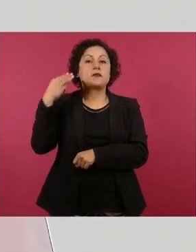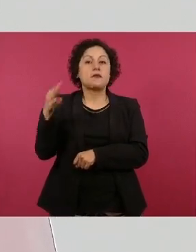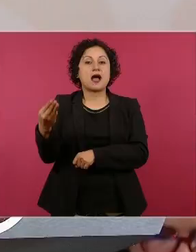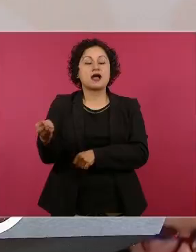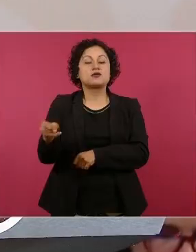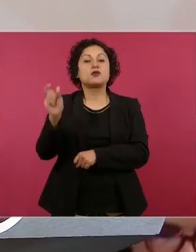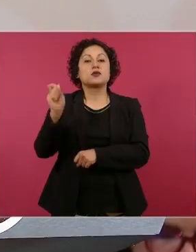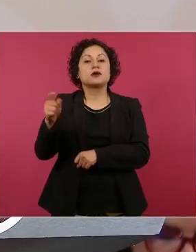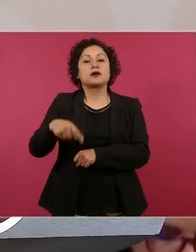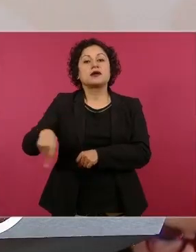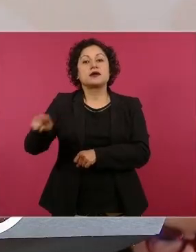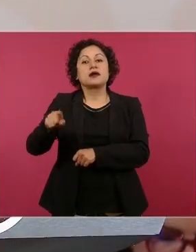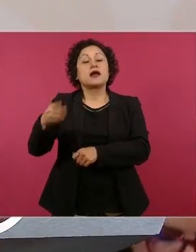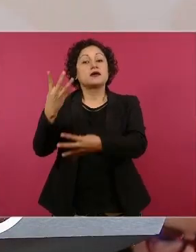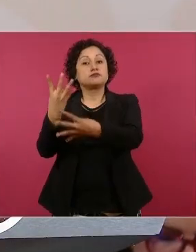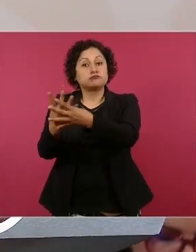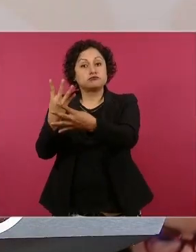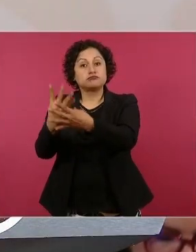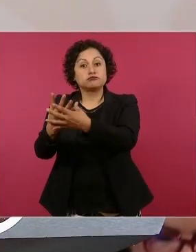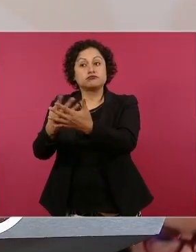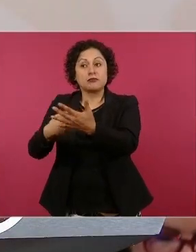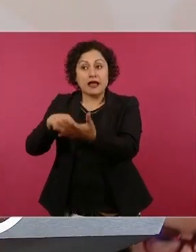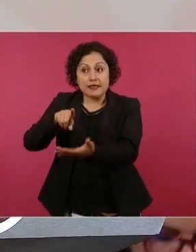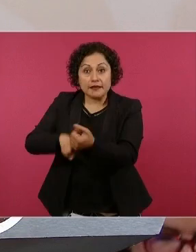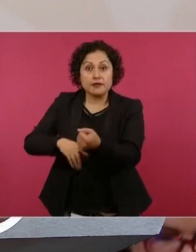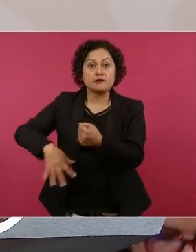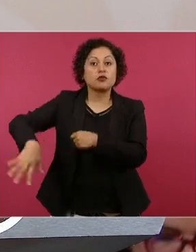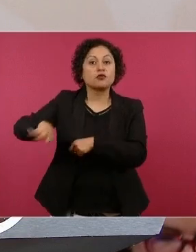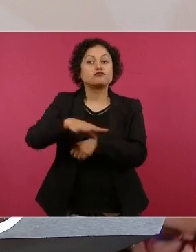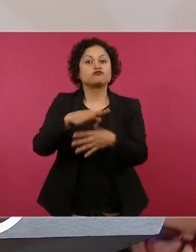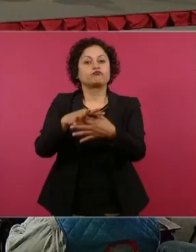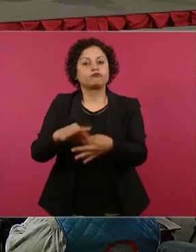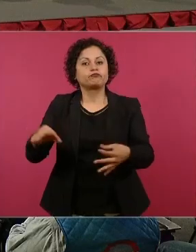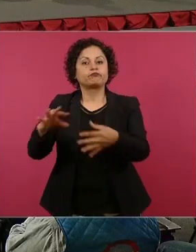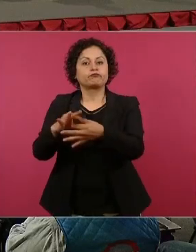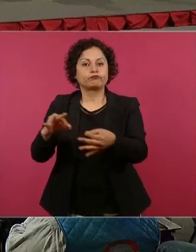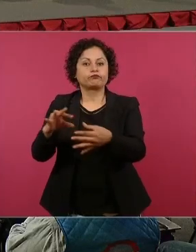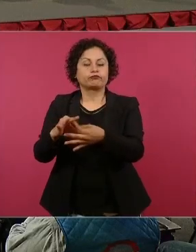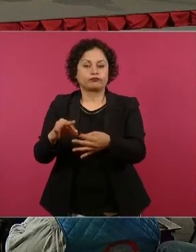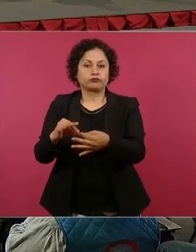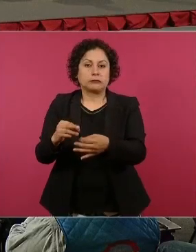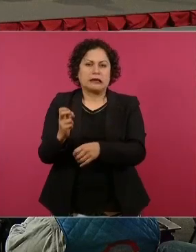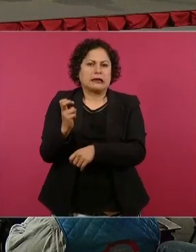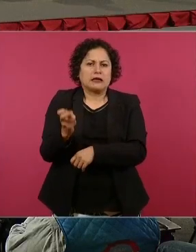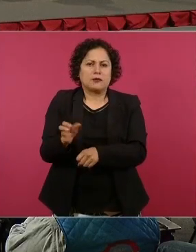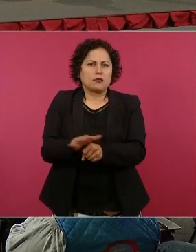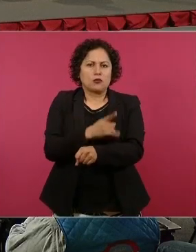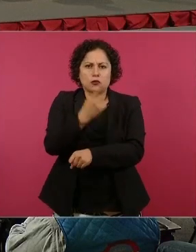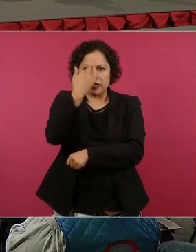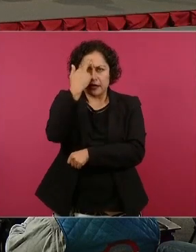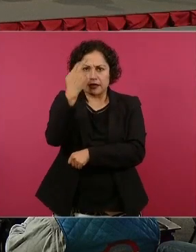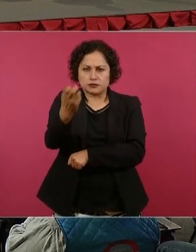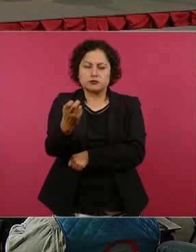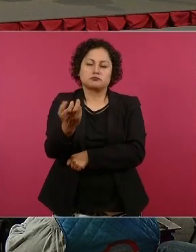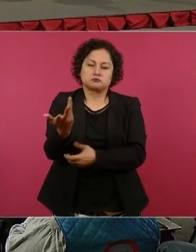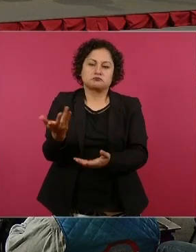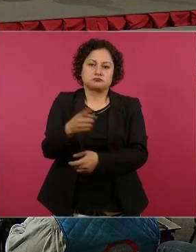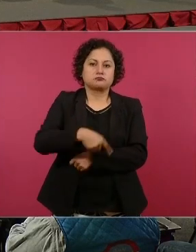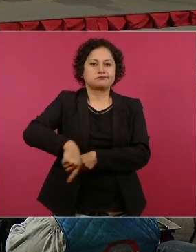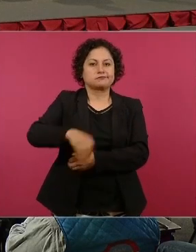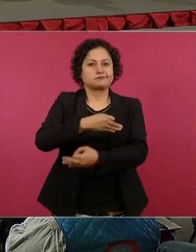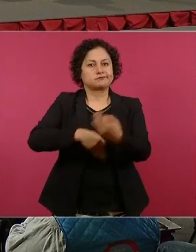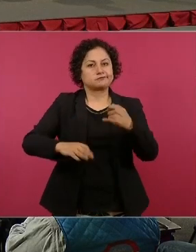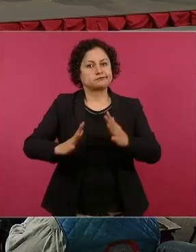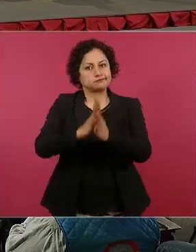centros penitenciarios federales y estatales. El antecedente de este ejercicio democrático es